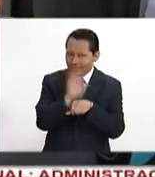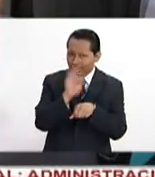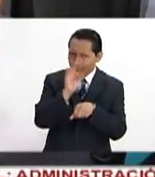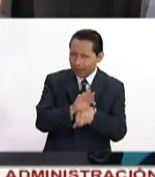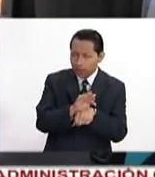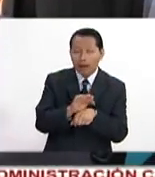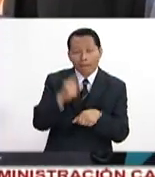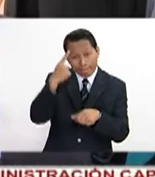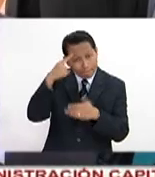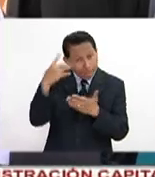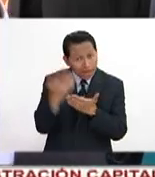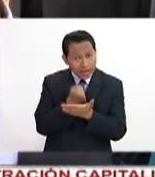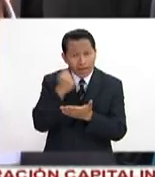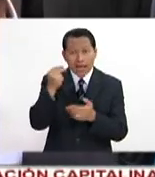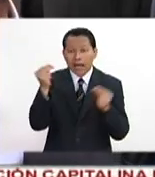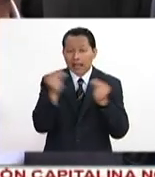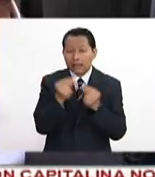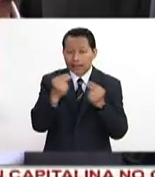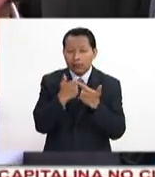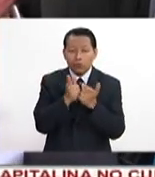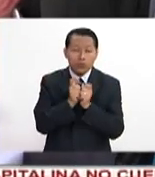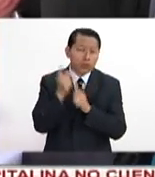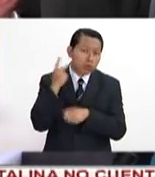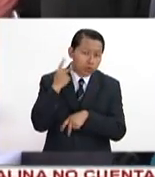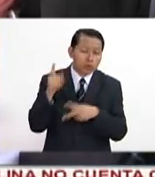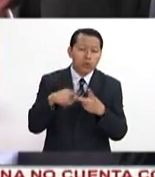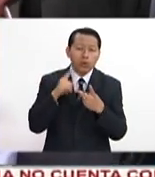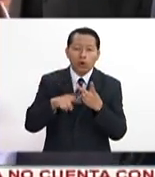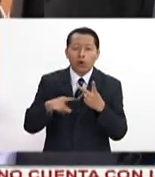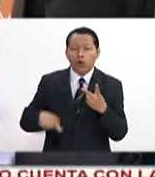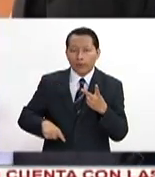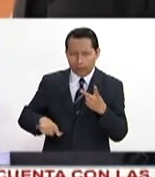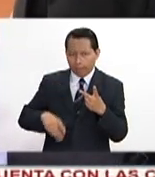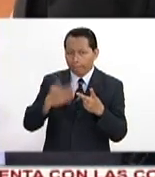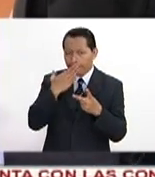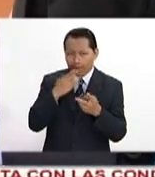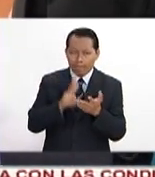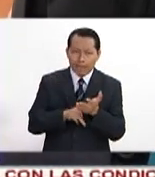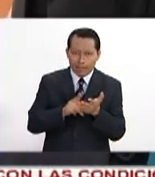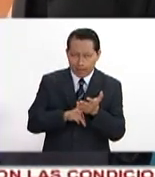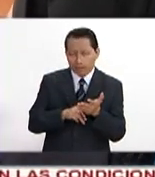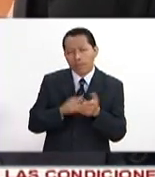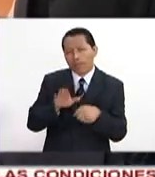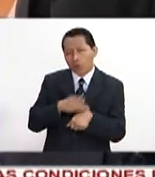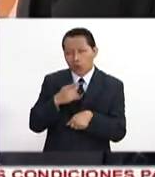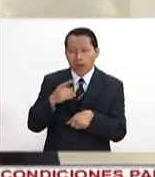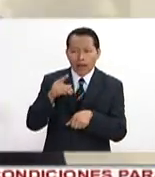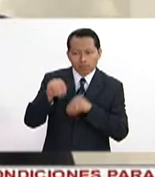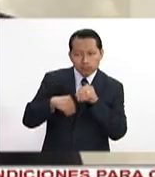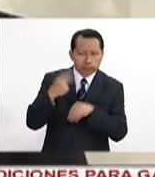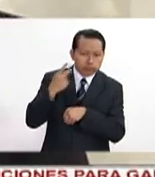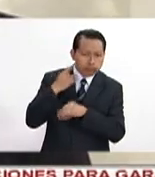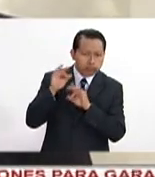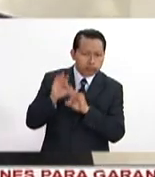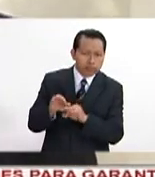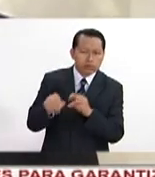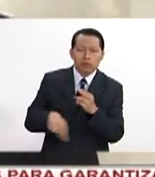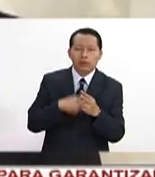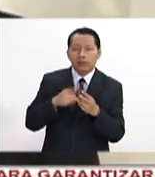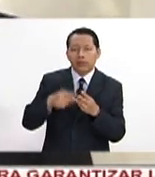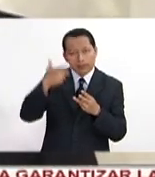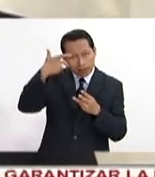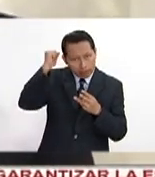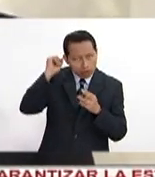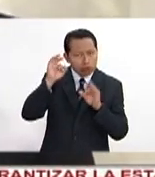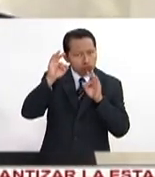cumplir con 3 elementos: un partido político, un gobierno bien valorado por sus políticas públicas y un candidato